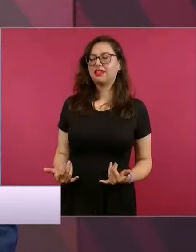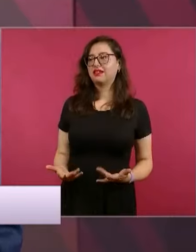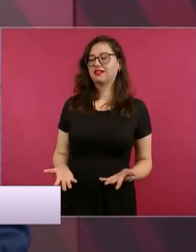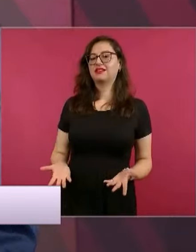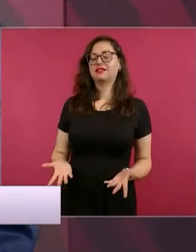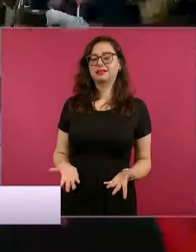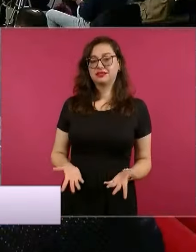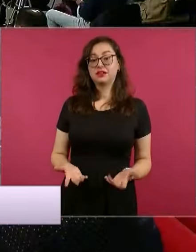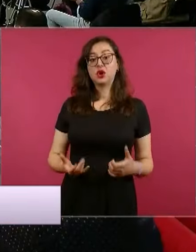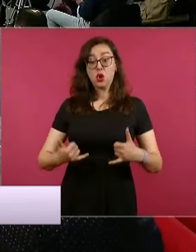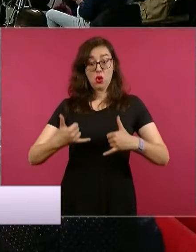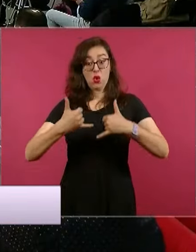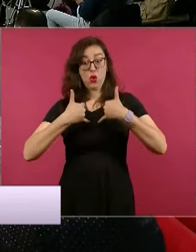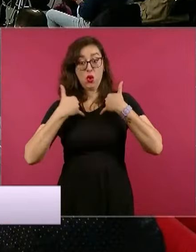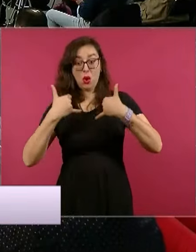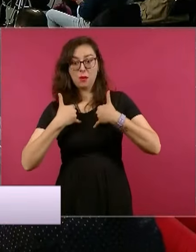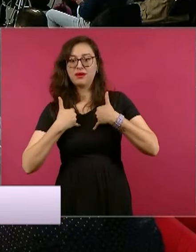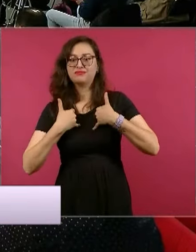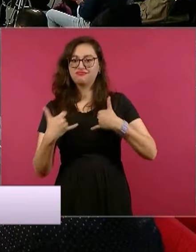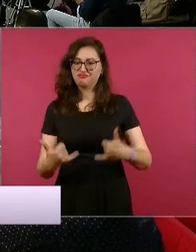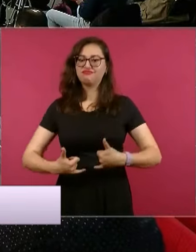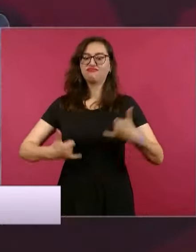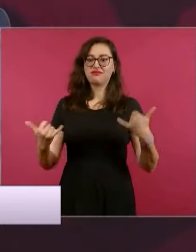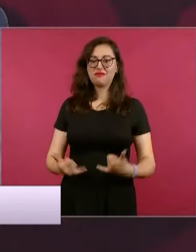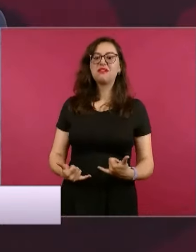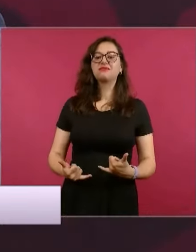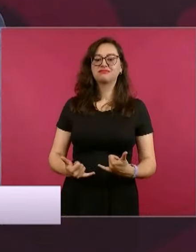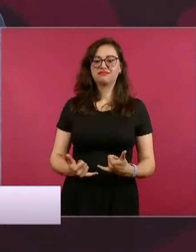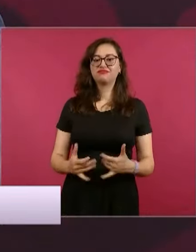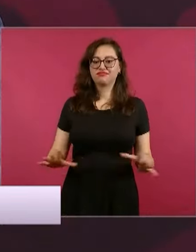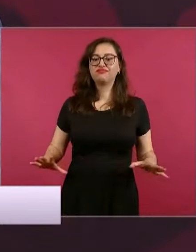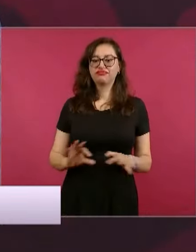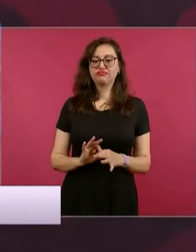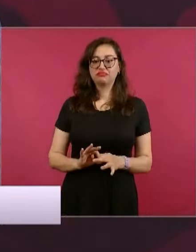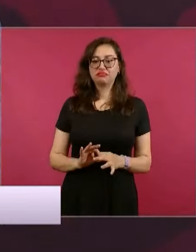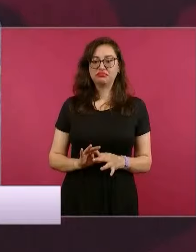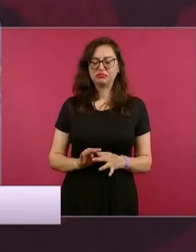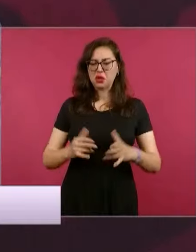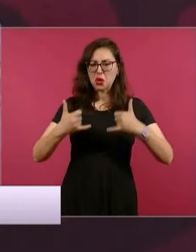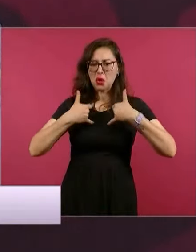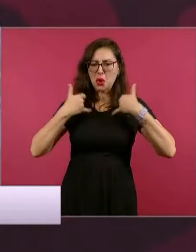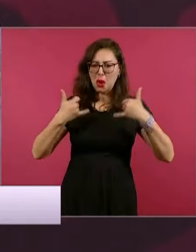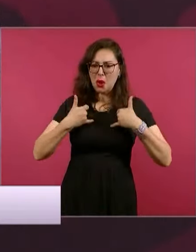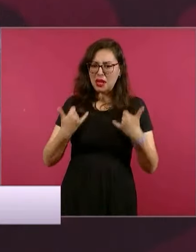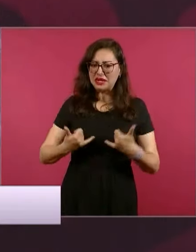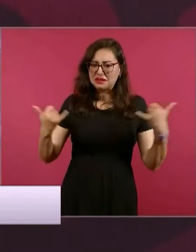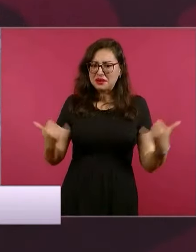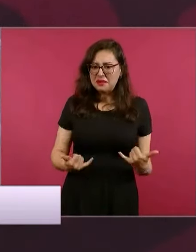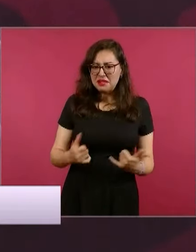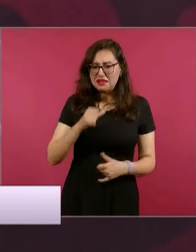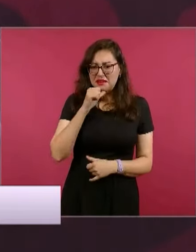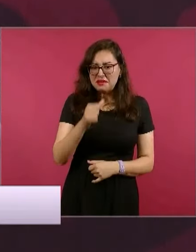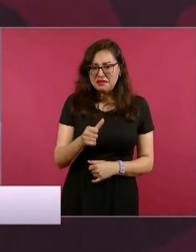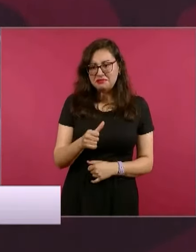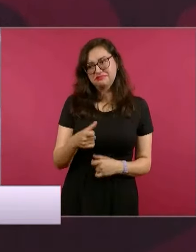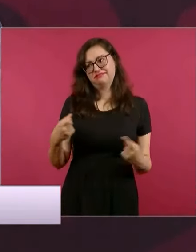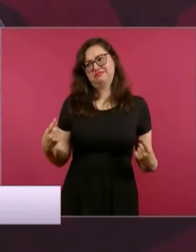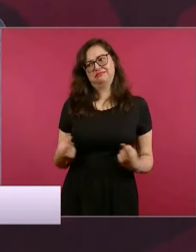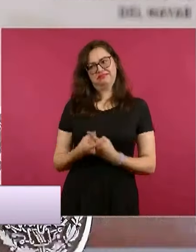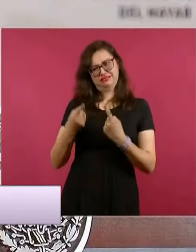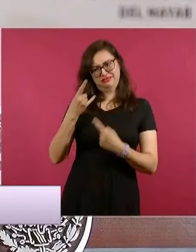al municipio de La Trinitaria, ves a los policías municipales, como 10 policías municipales, pero que